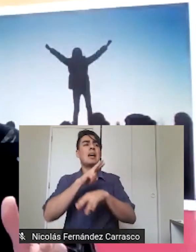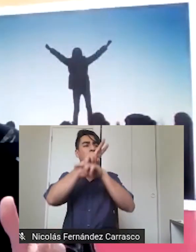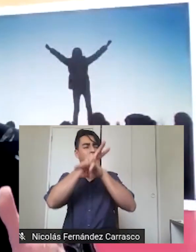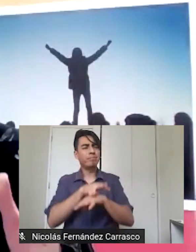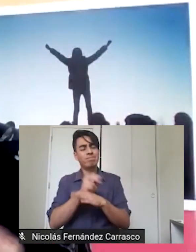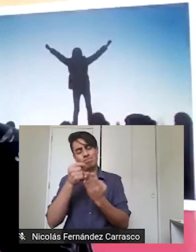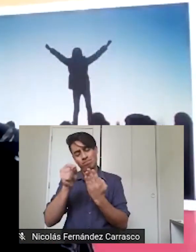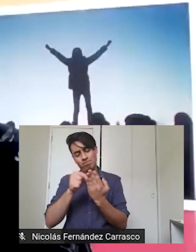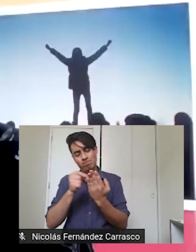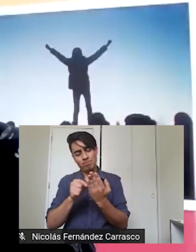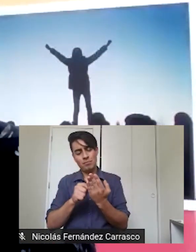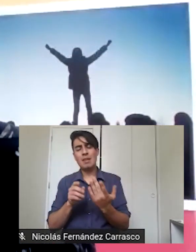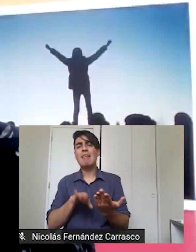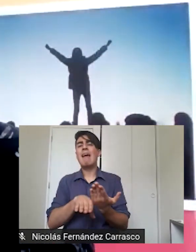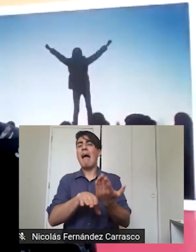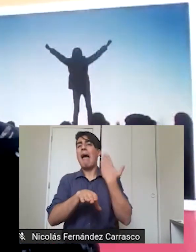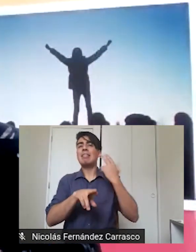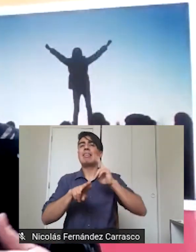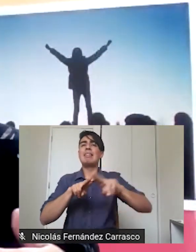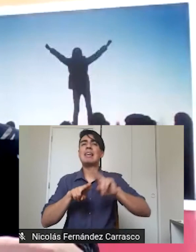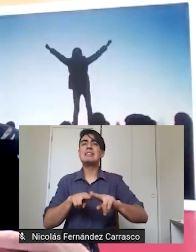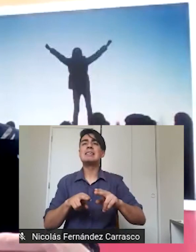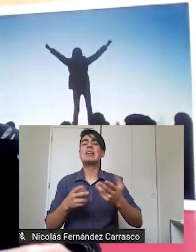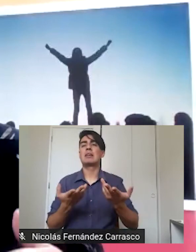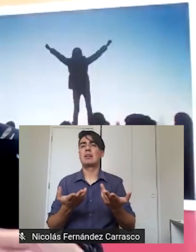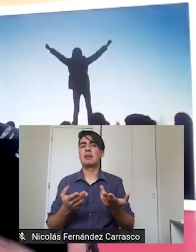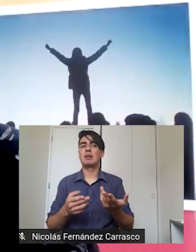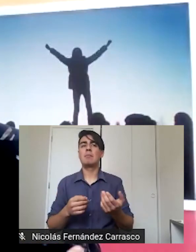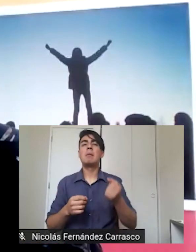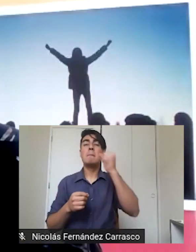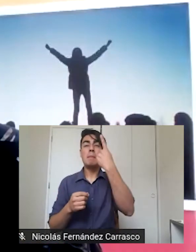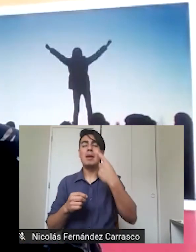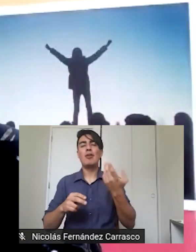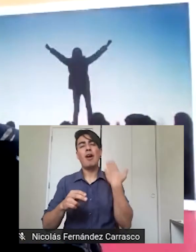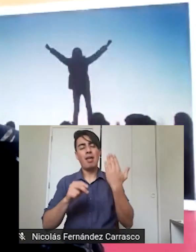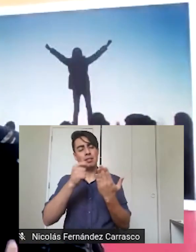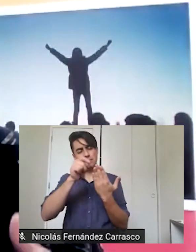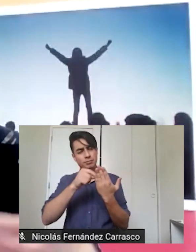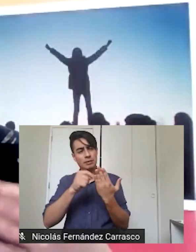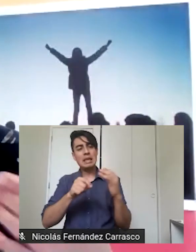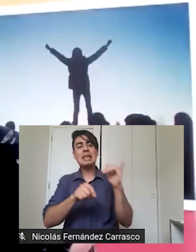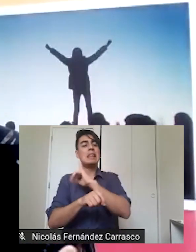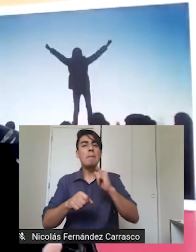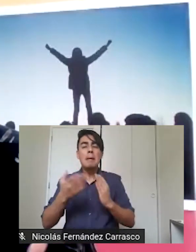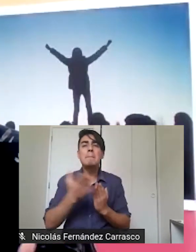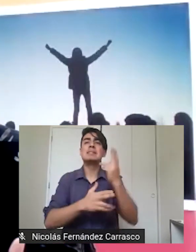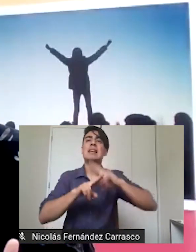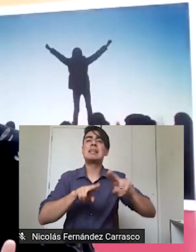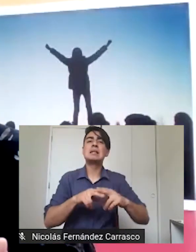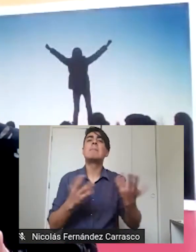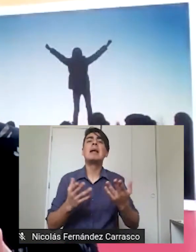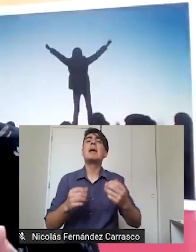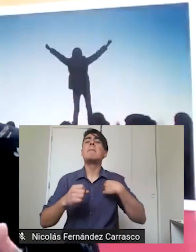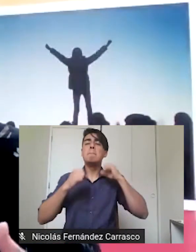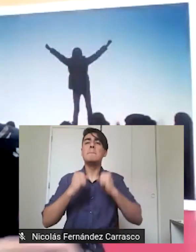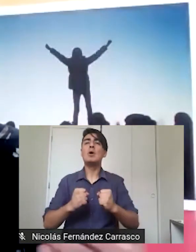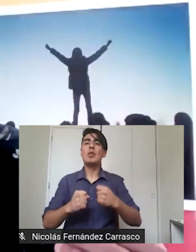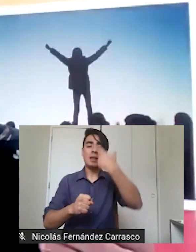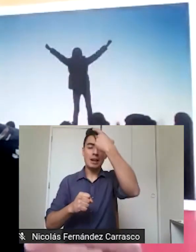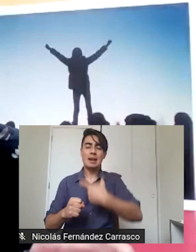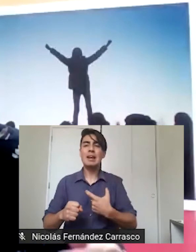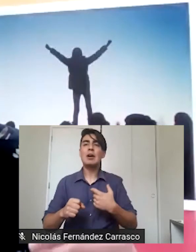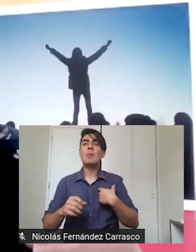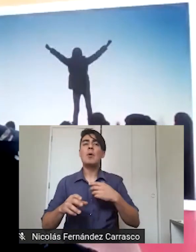esta situación antes de determinar una acción para estar preparado y